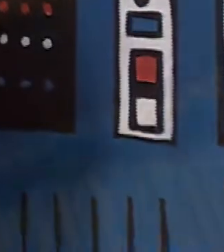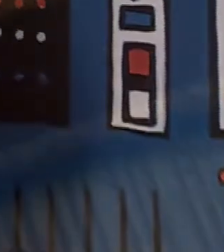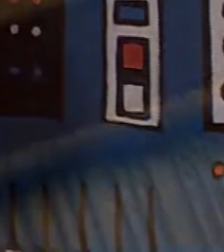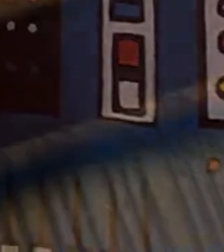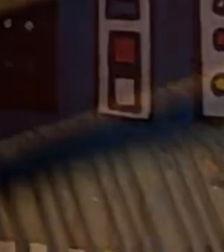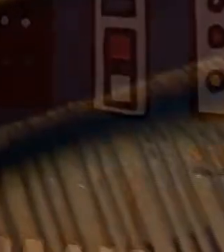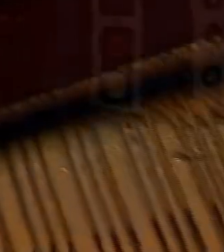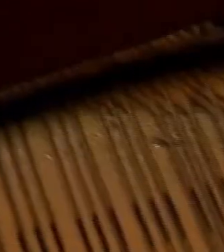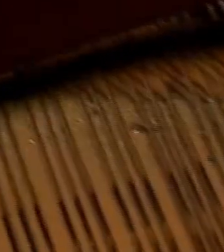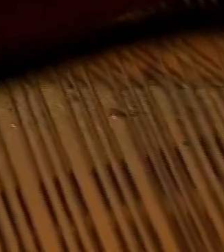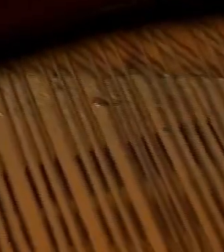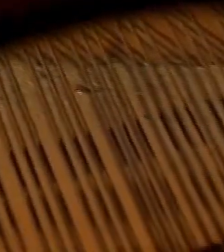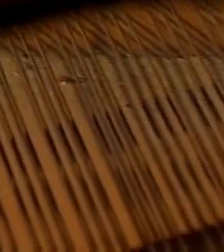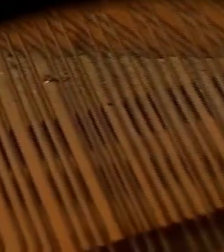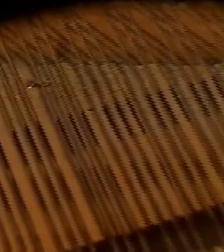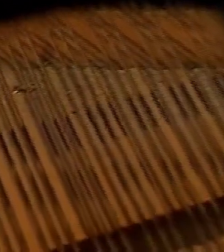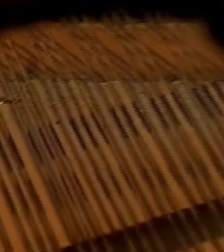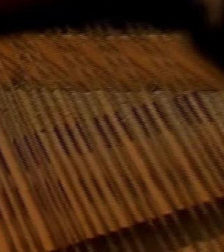café.